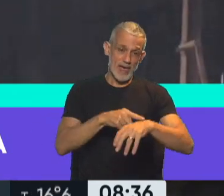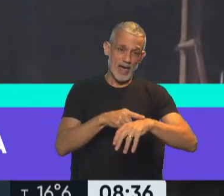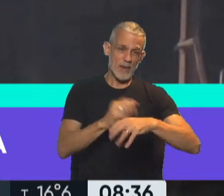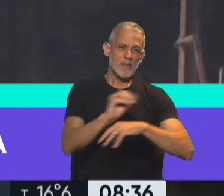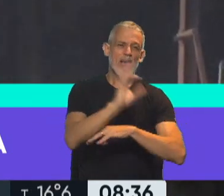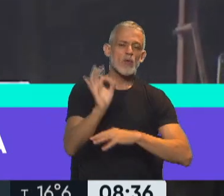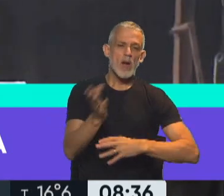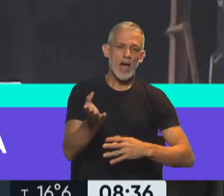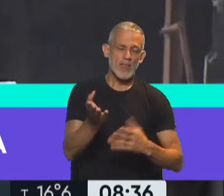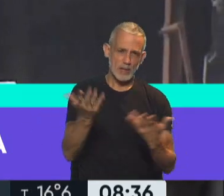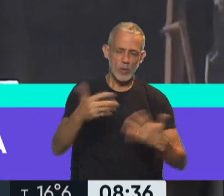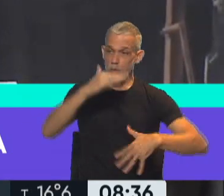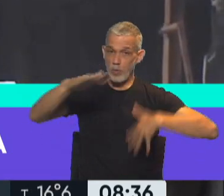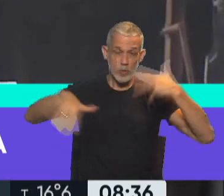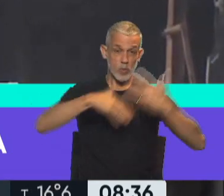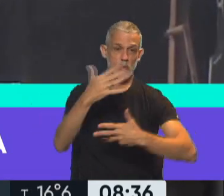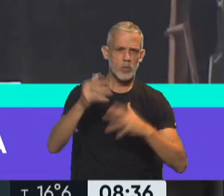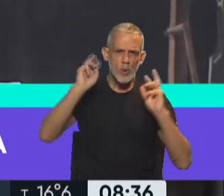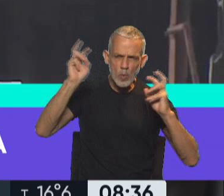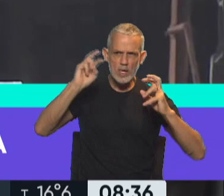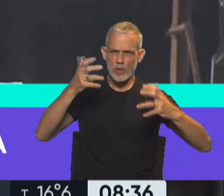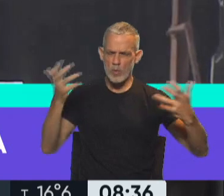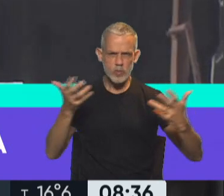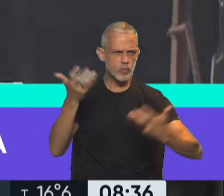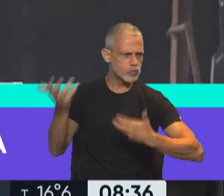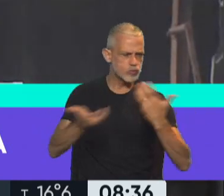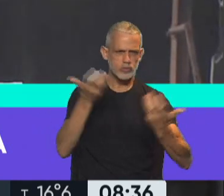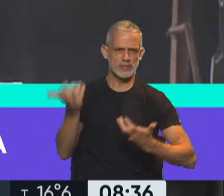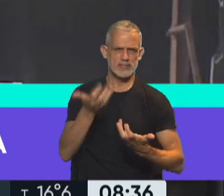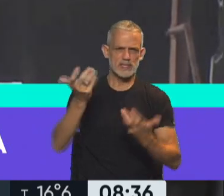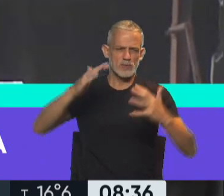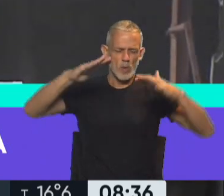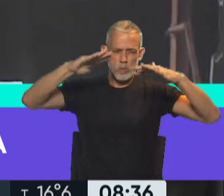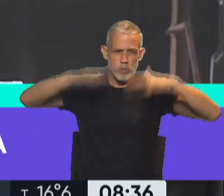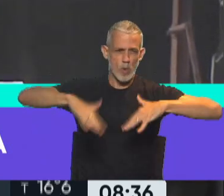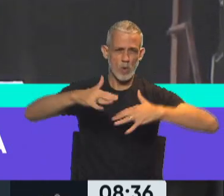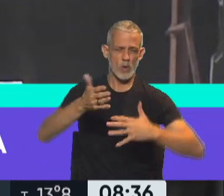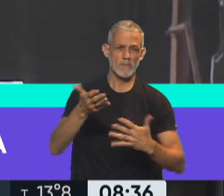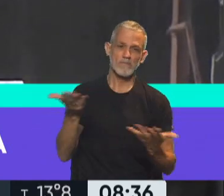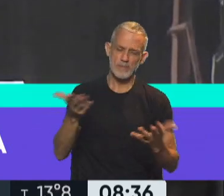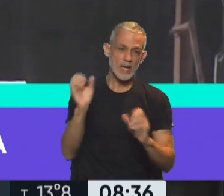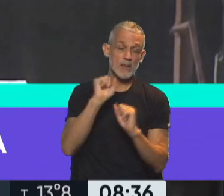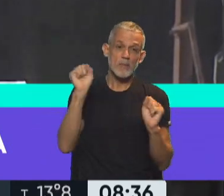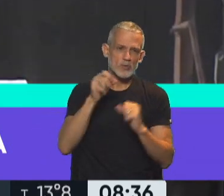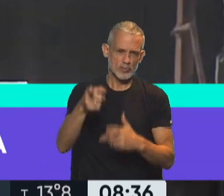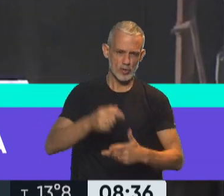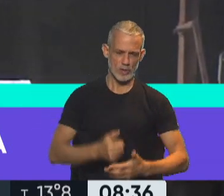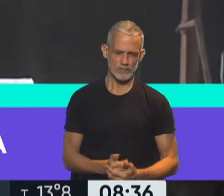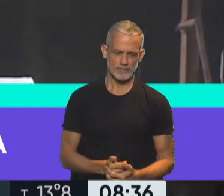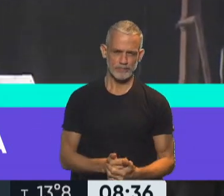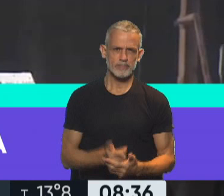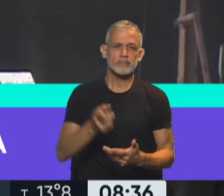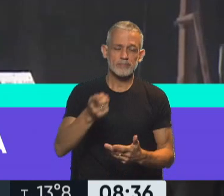bueno conmocionado por los ruidos por los estruendos de esta impresionante explosión decíamos antes que